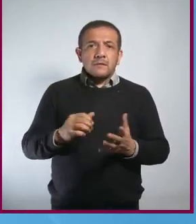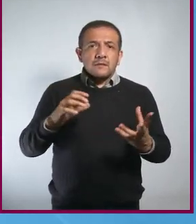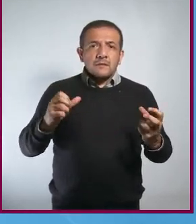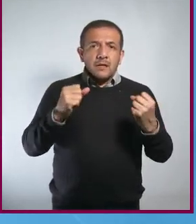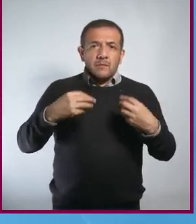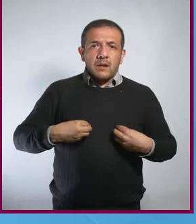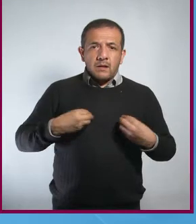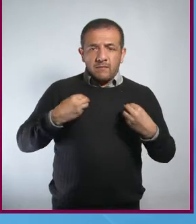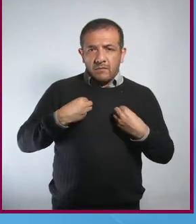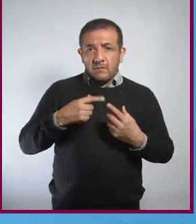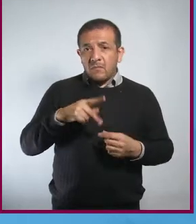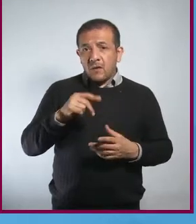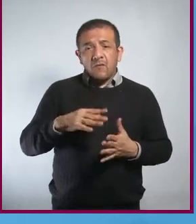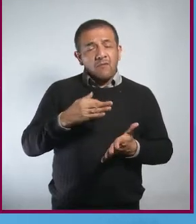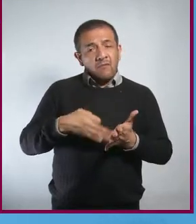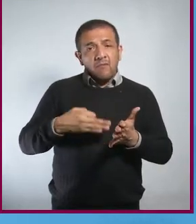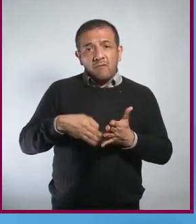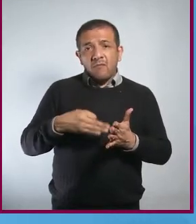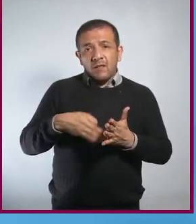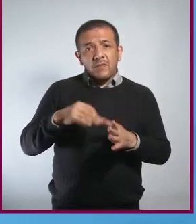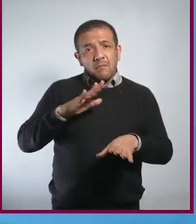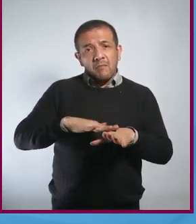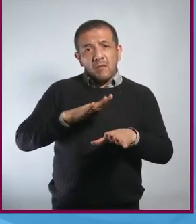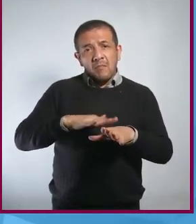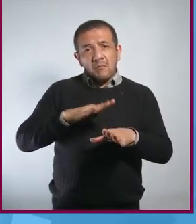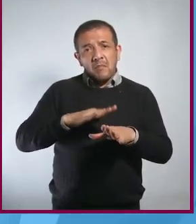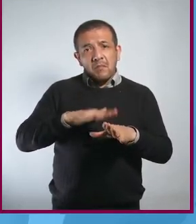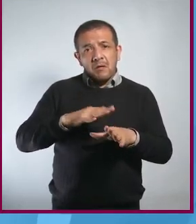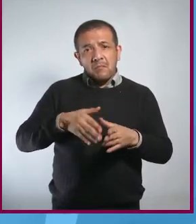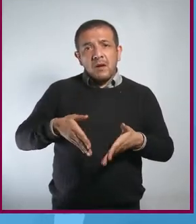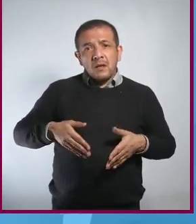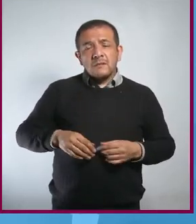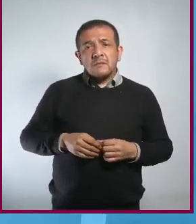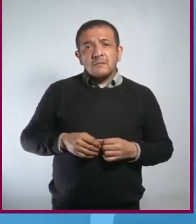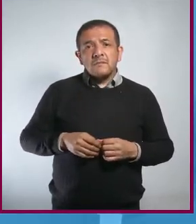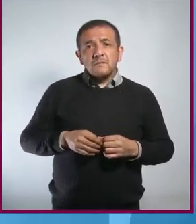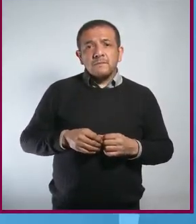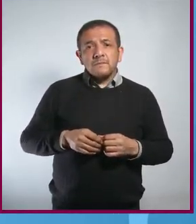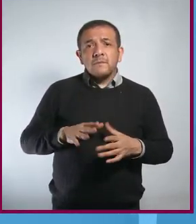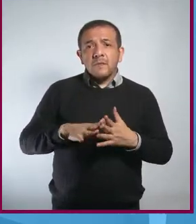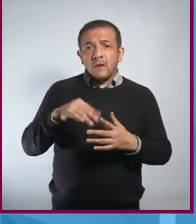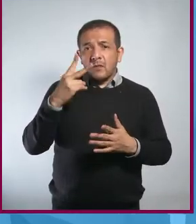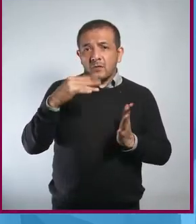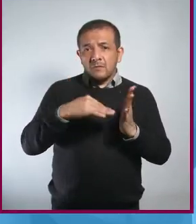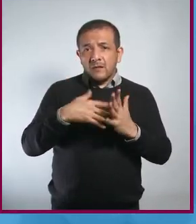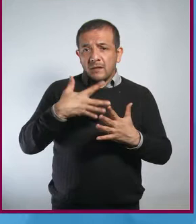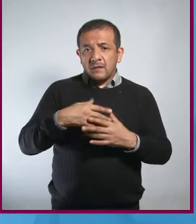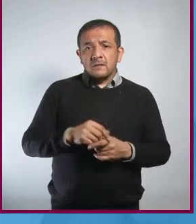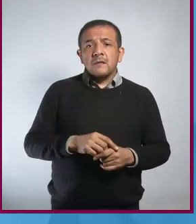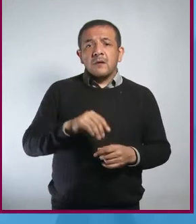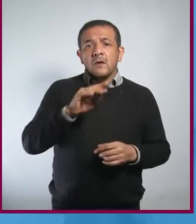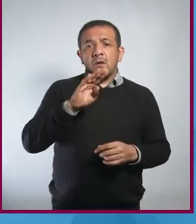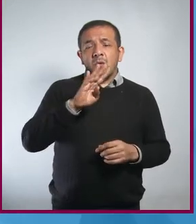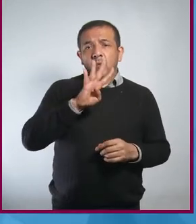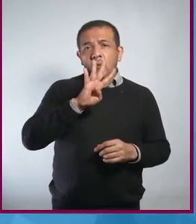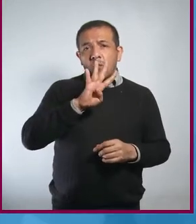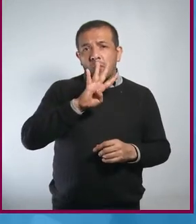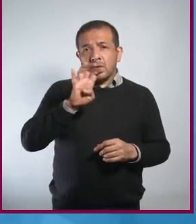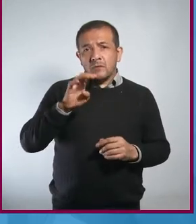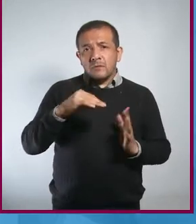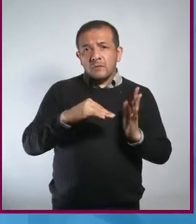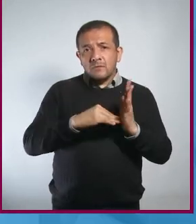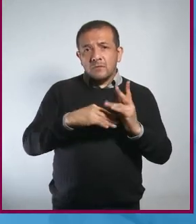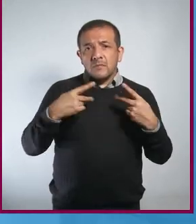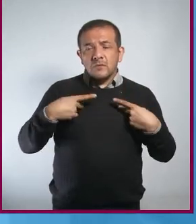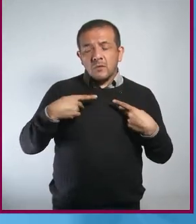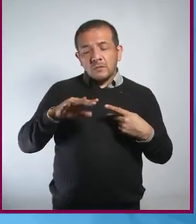queda mucho camino por recorrer. Solo en 2015, más de 400,000 personas fallecieron a causa de la